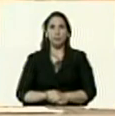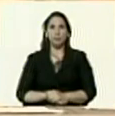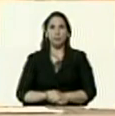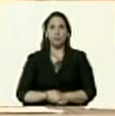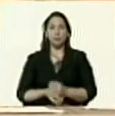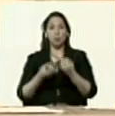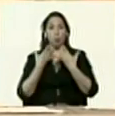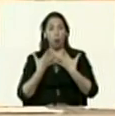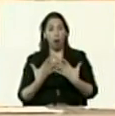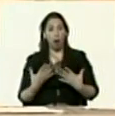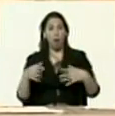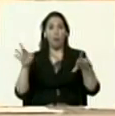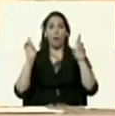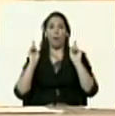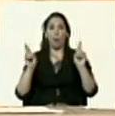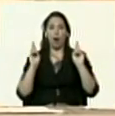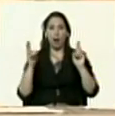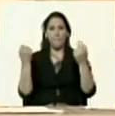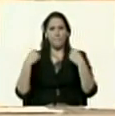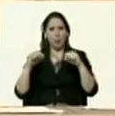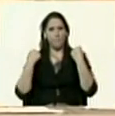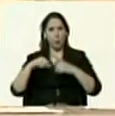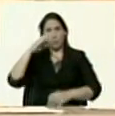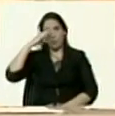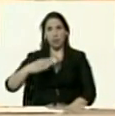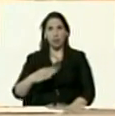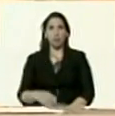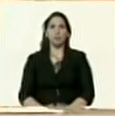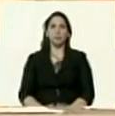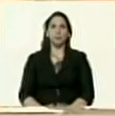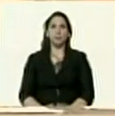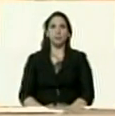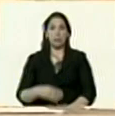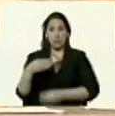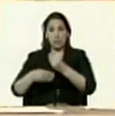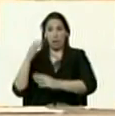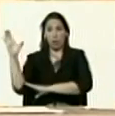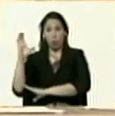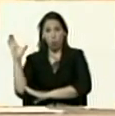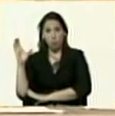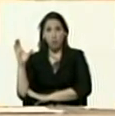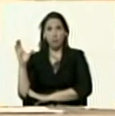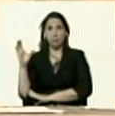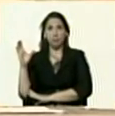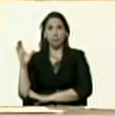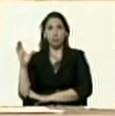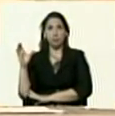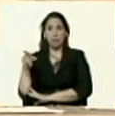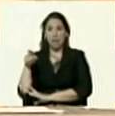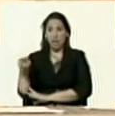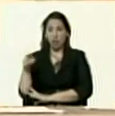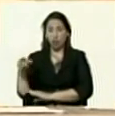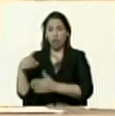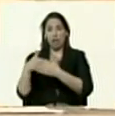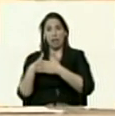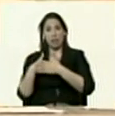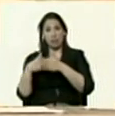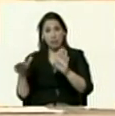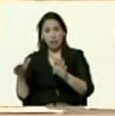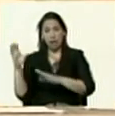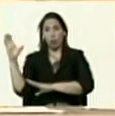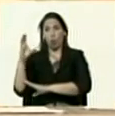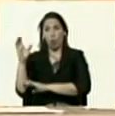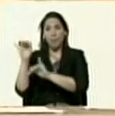Bueno, ojalá los ejercicios militares que haga Colombia sean para garantizarle a